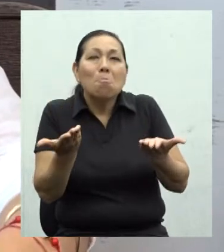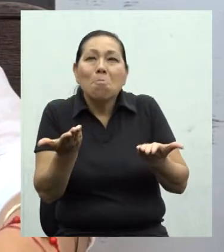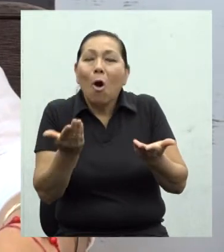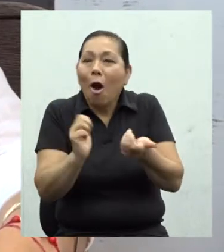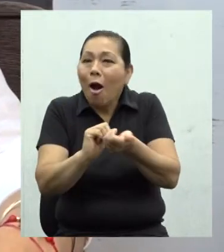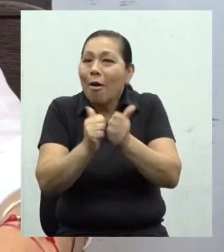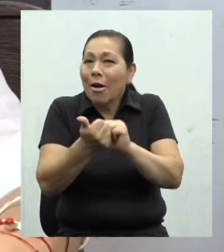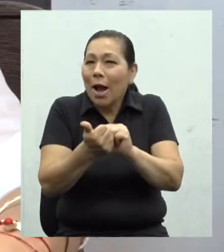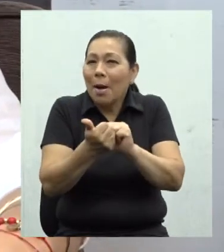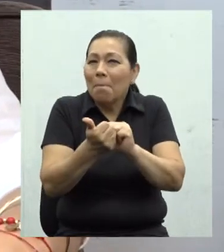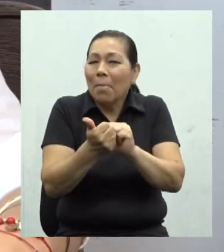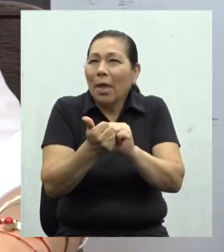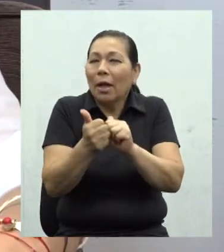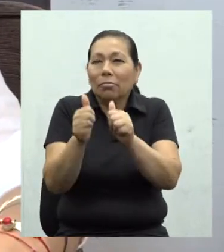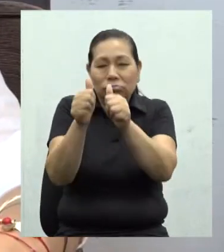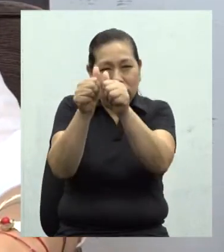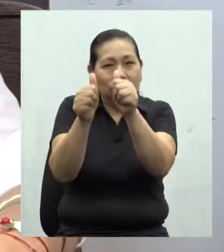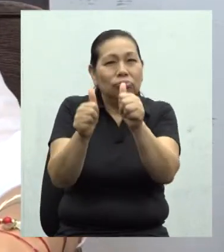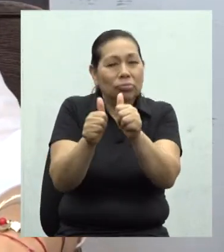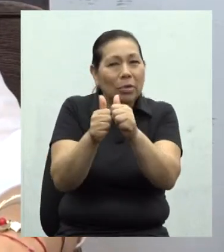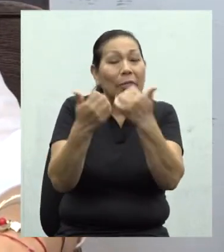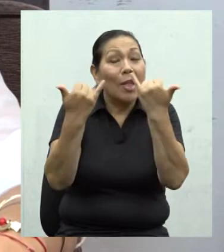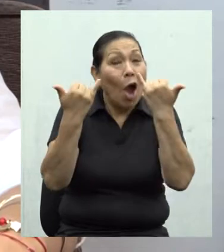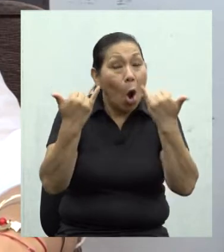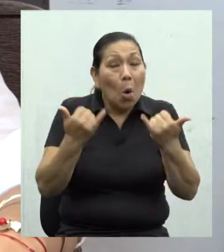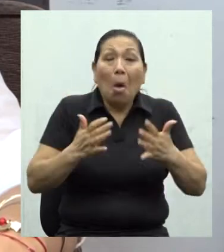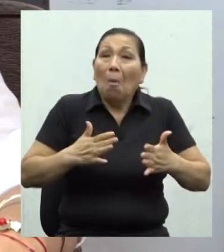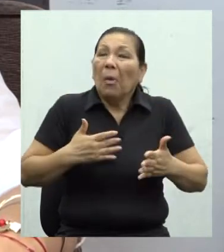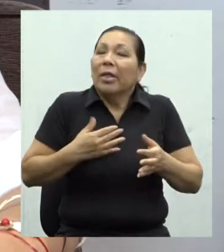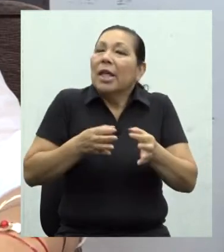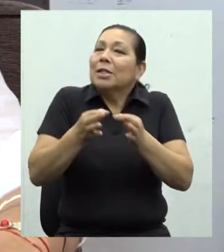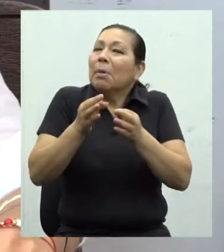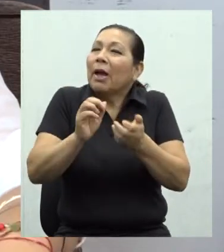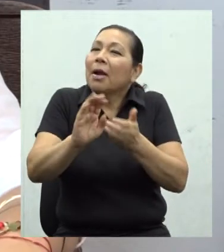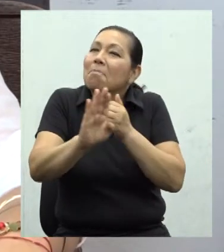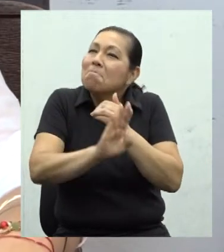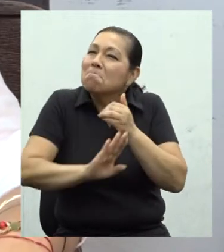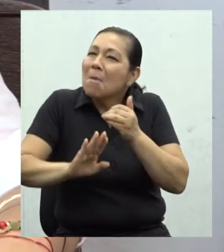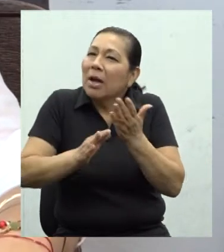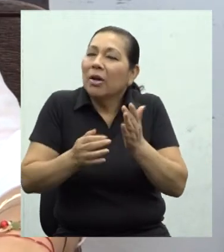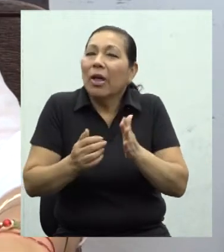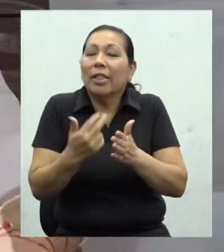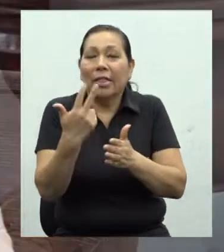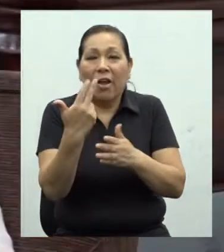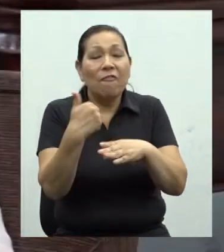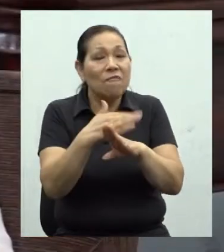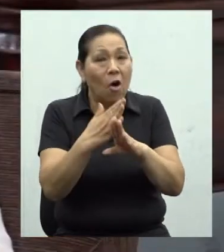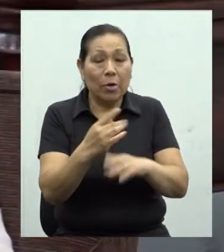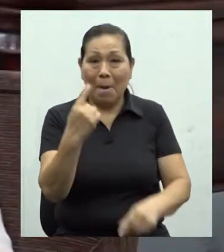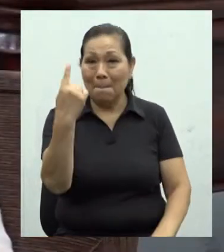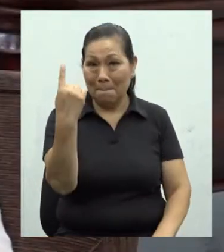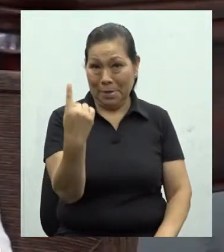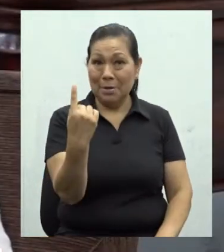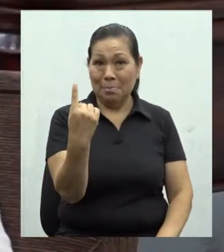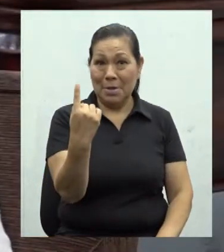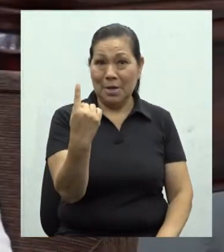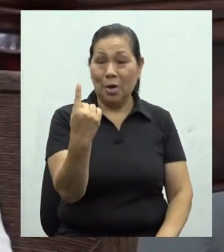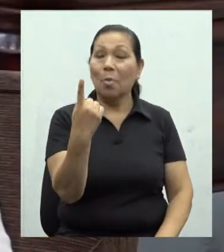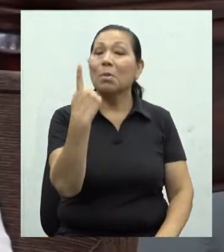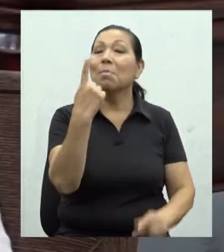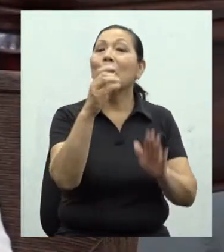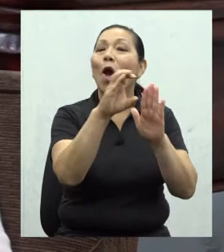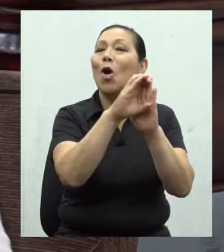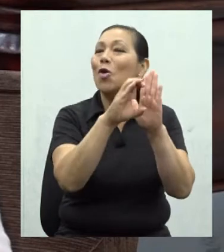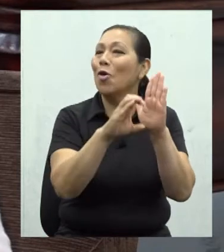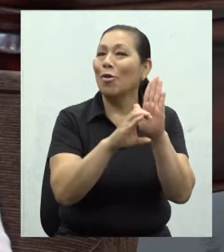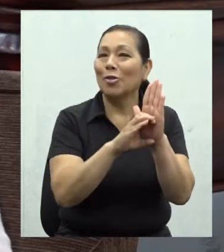un cambio en el paradigma del constitucionalismo contemporáneo que puede traducirse básicamente en 3 hechos. Primero, que la Constitución